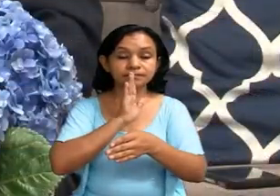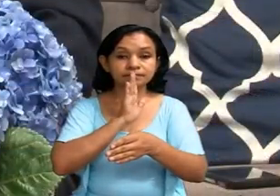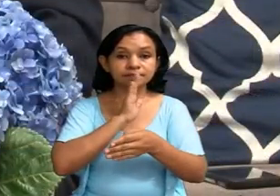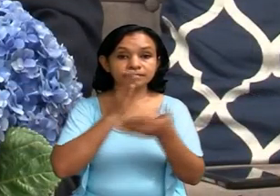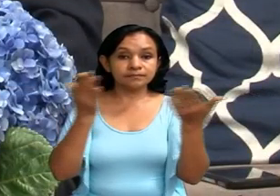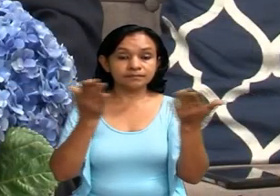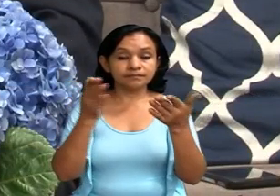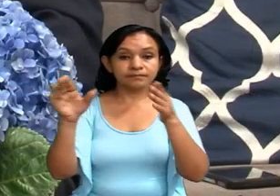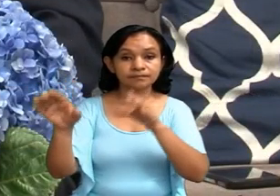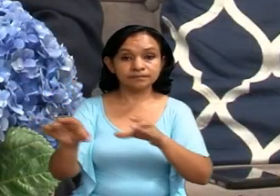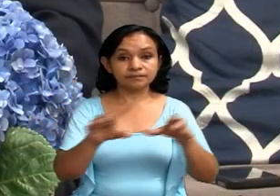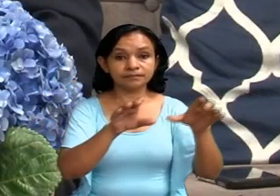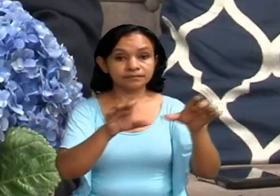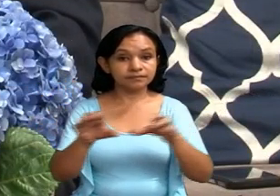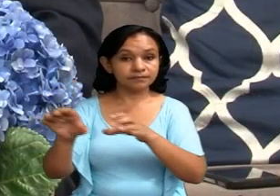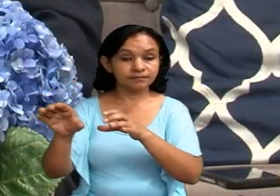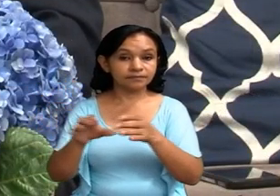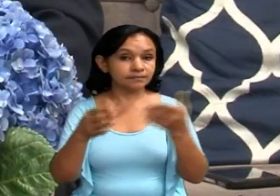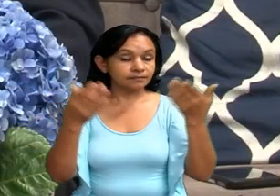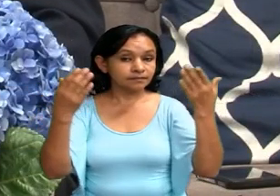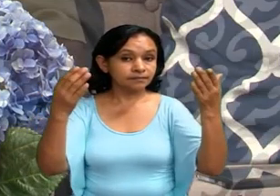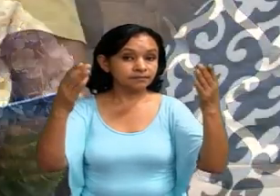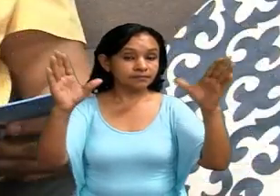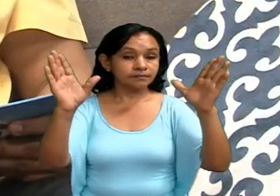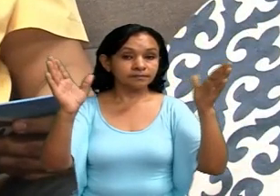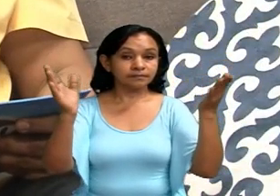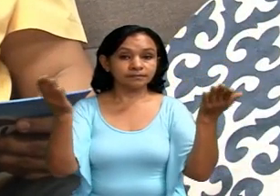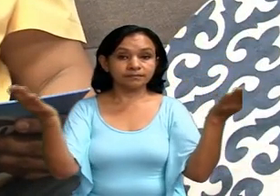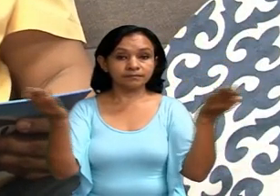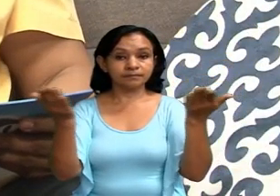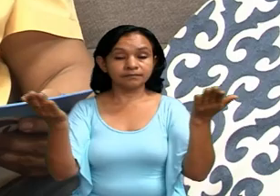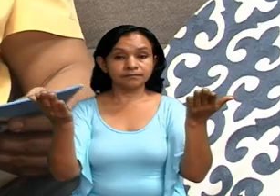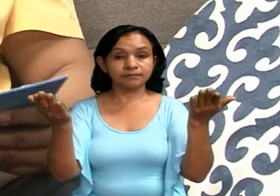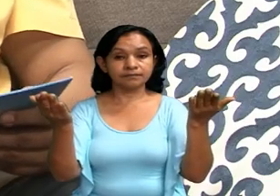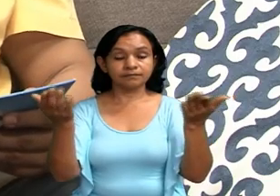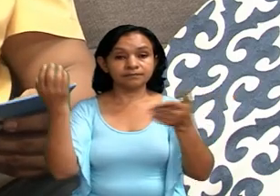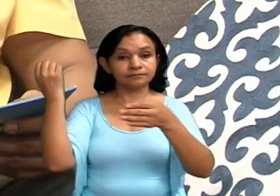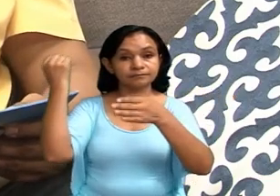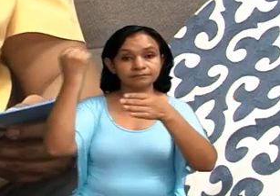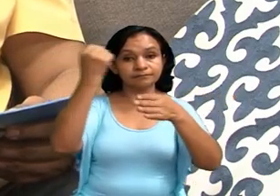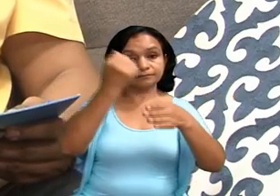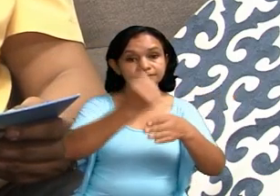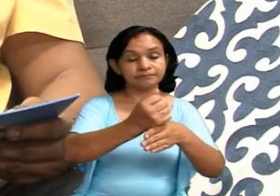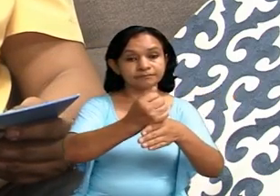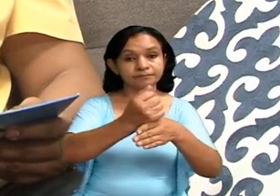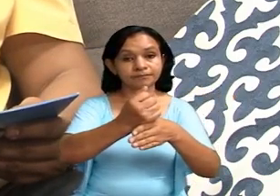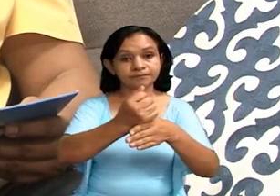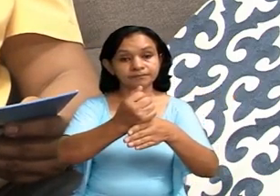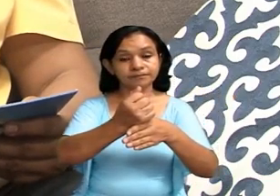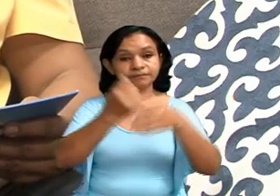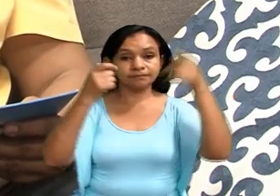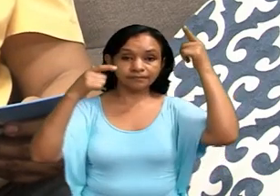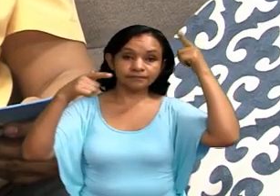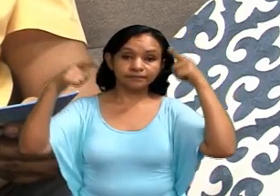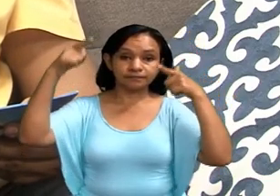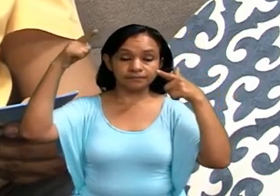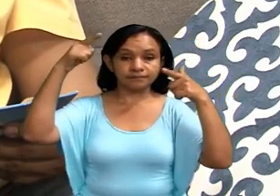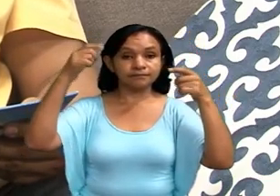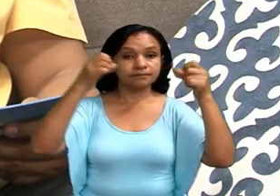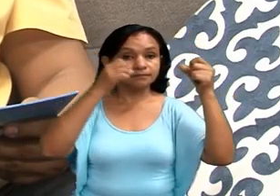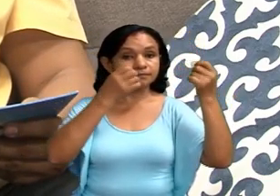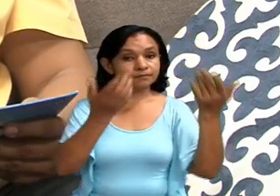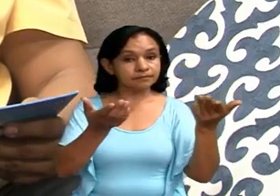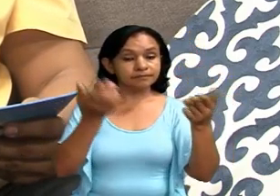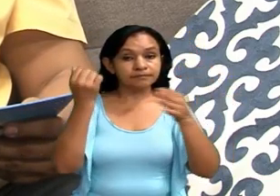para eventos, para, bueno, para solemnidades como la conmemoración del asesinato del general de Hombres y Mujeres Libres, pues